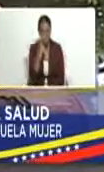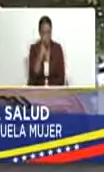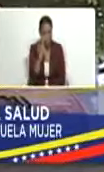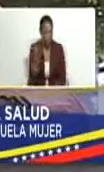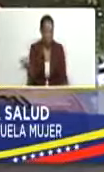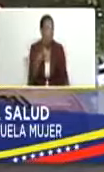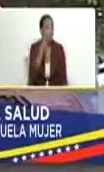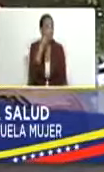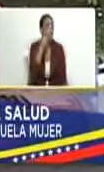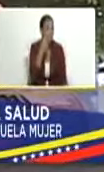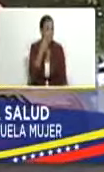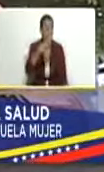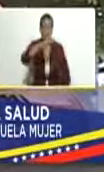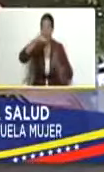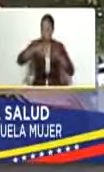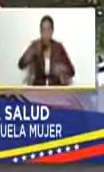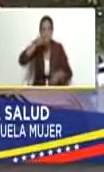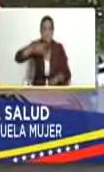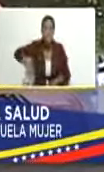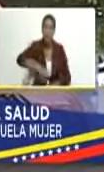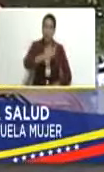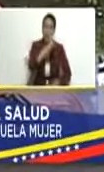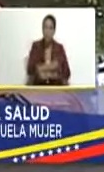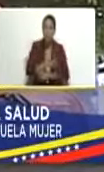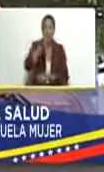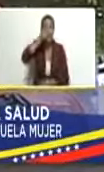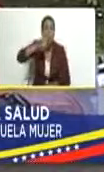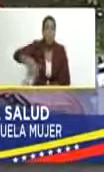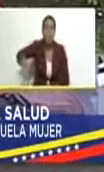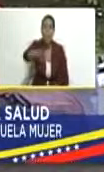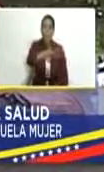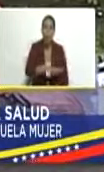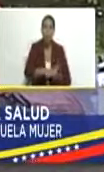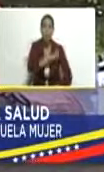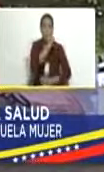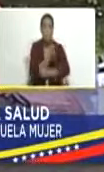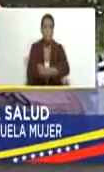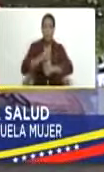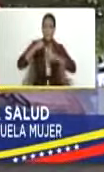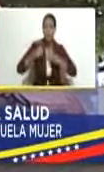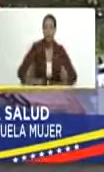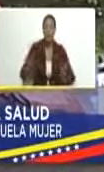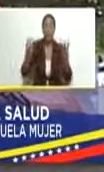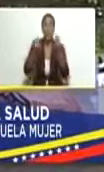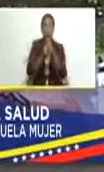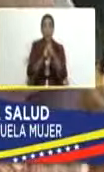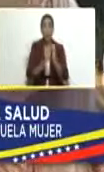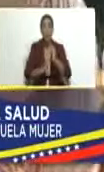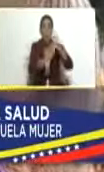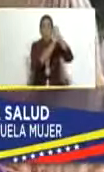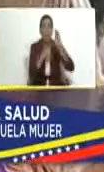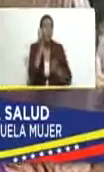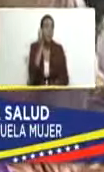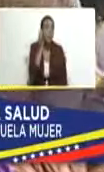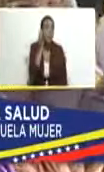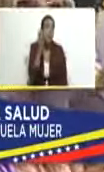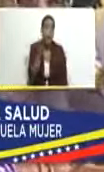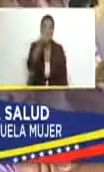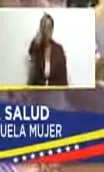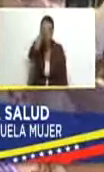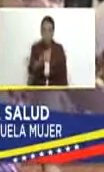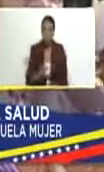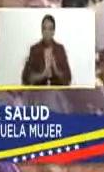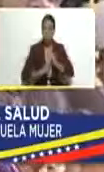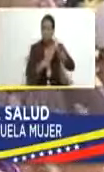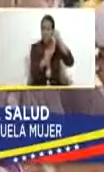Chirulí, aquí manda el pueblo y seguirá mandando el pueblo, con la mujer al frente de las batallas, en el